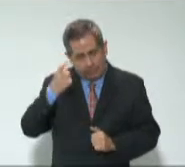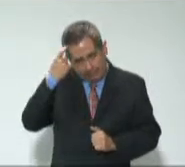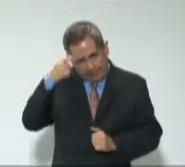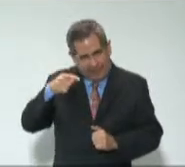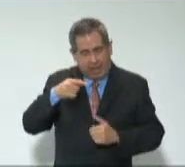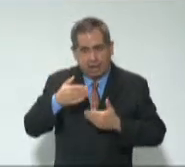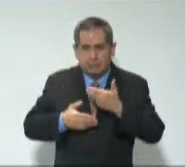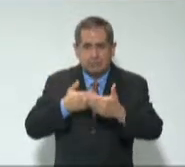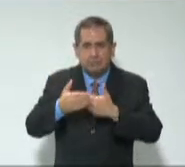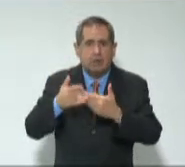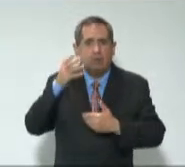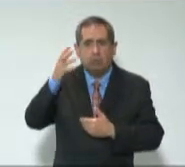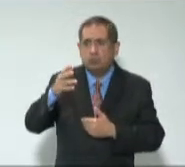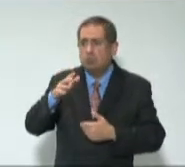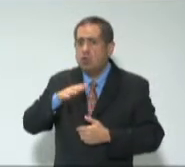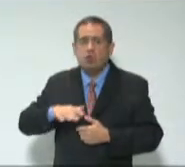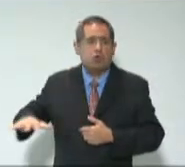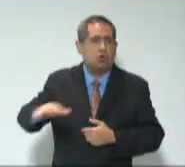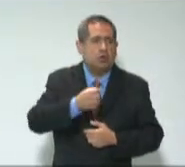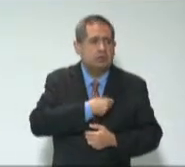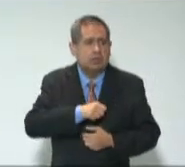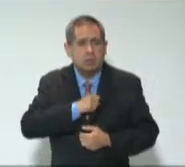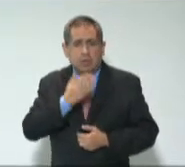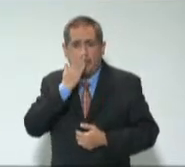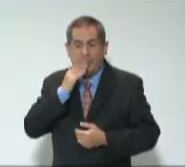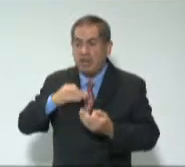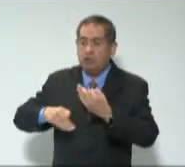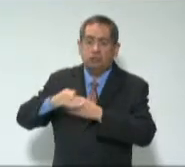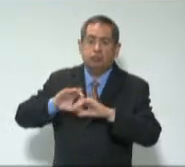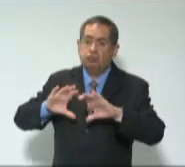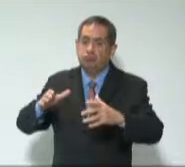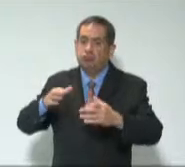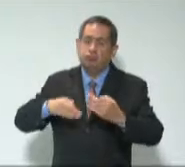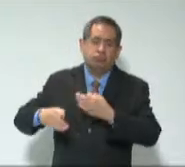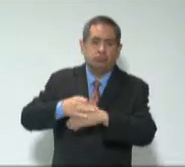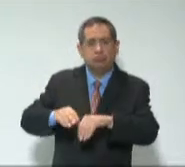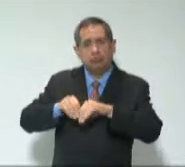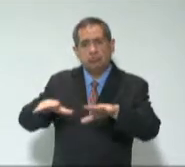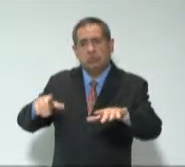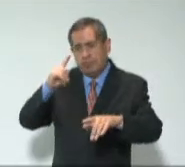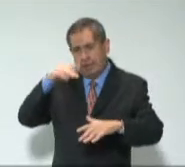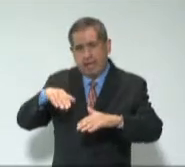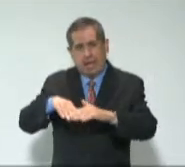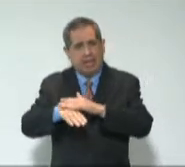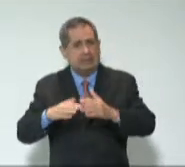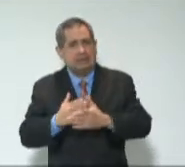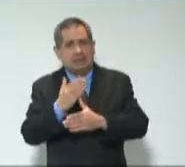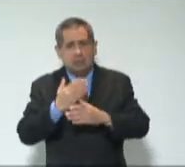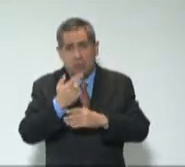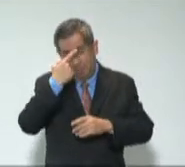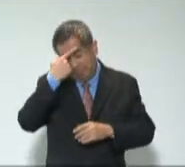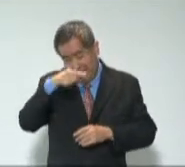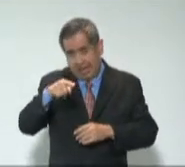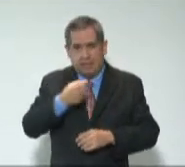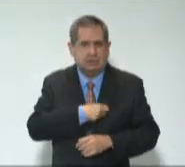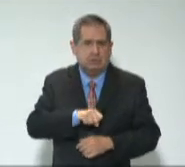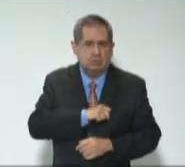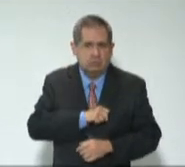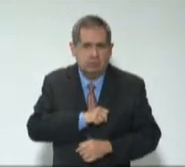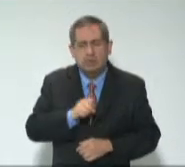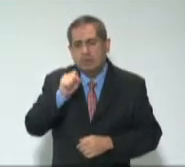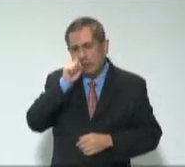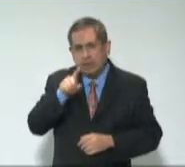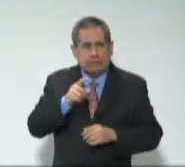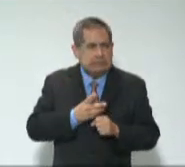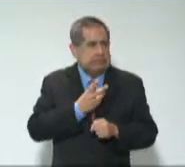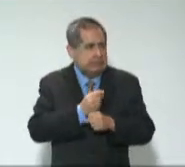la salud universal que es el despliegue de la cobertura Universal de la salud y el el acceso universal a la salud al mismo tiempo que hacemos nuestro